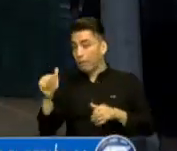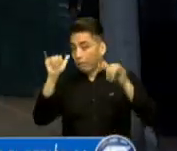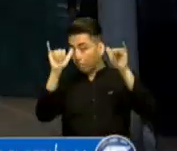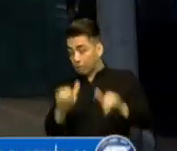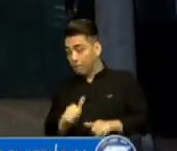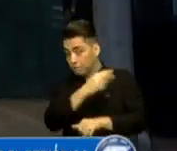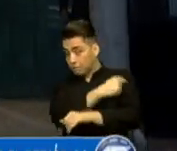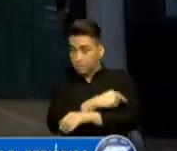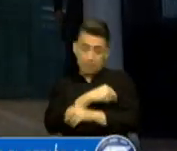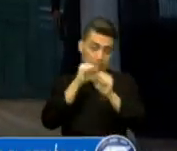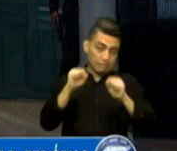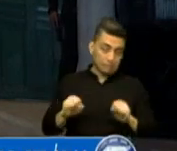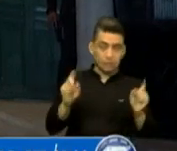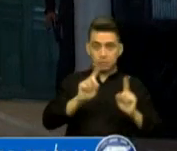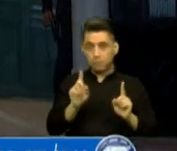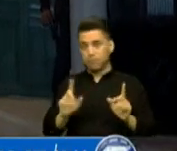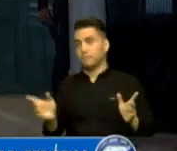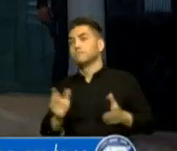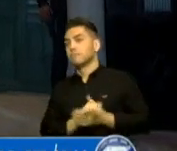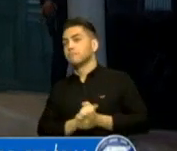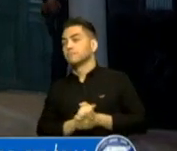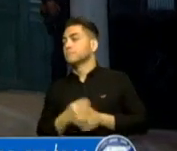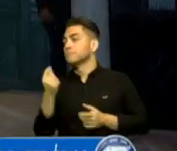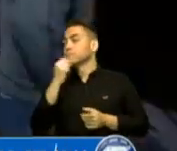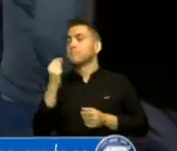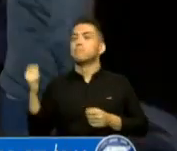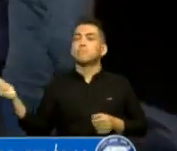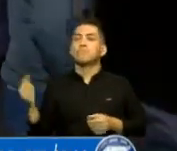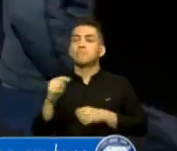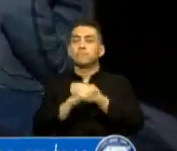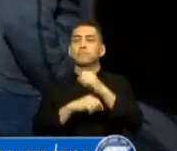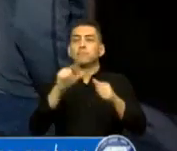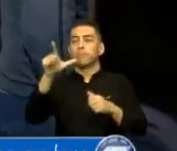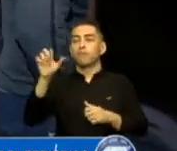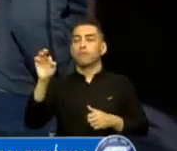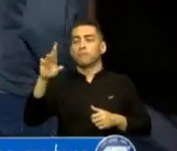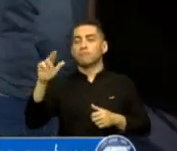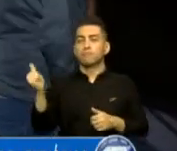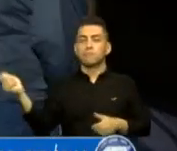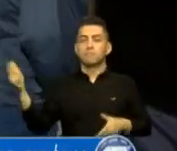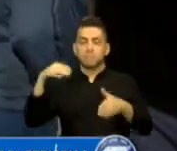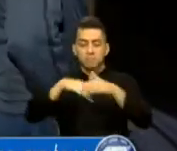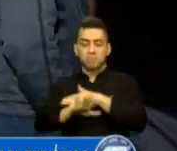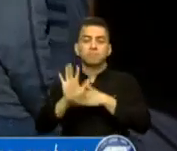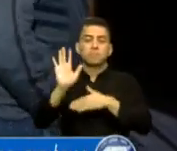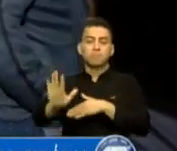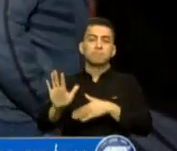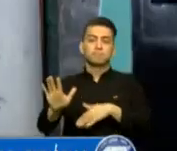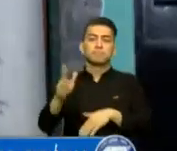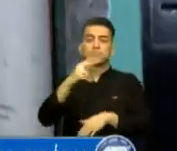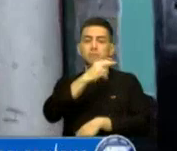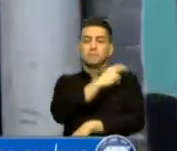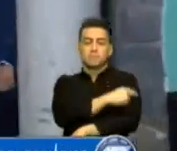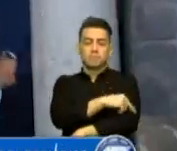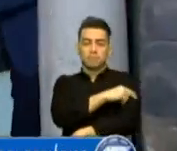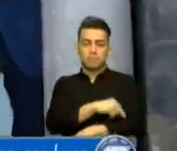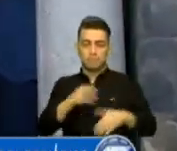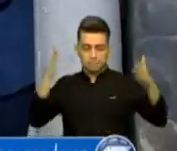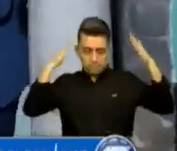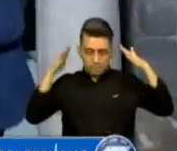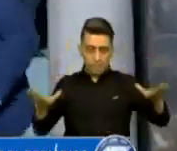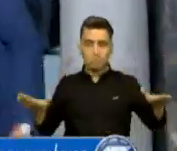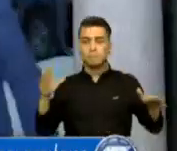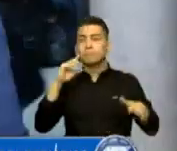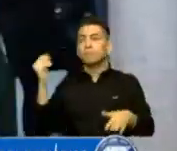y la gerente general del periódico flora emilsa silva flores se encuentra internada en el hospital general san juan de dios tras presentar una crisis